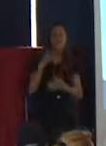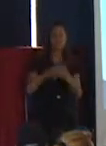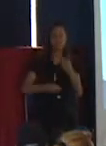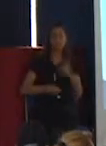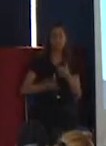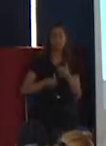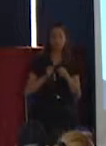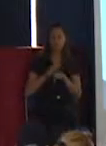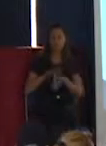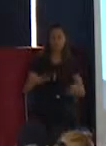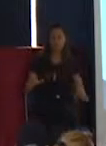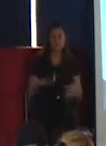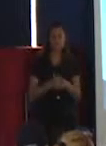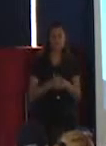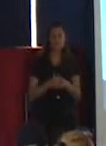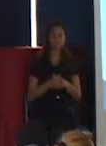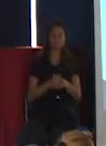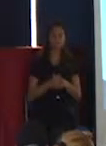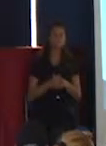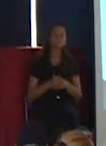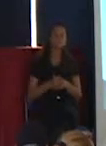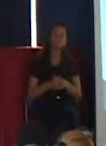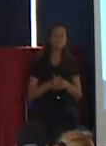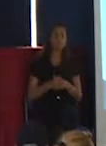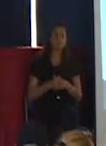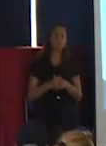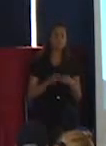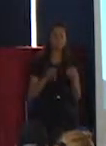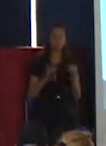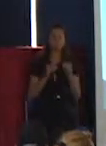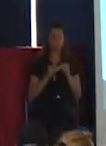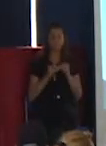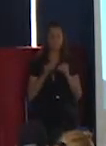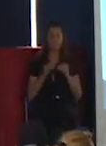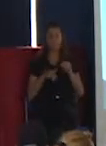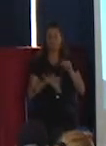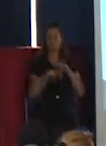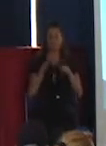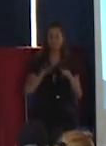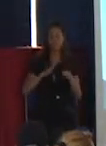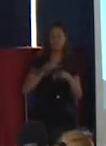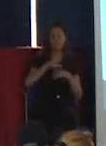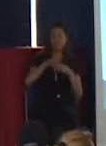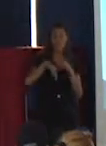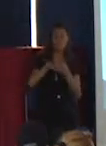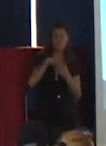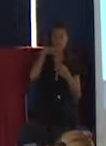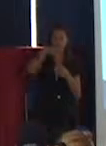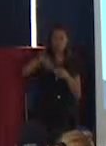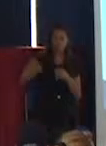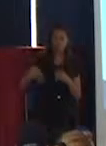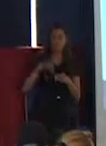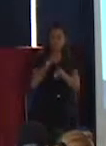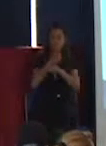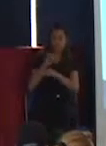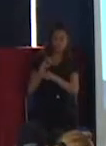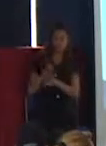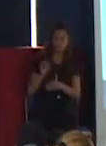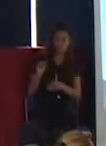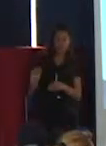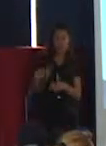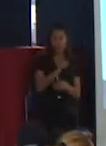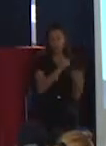los entes o las instituciones quienes recae, ¿sí?, ese presupuesto y en